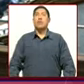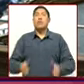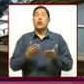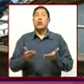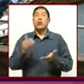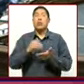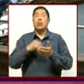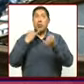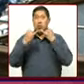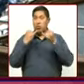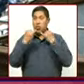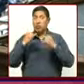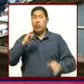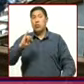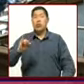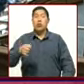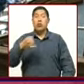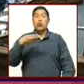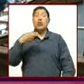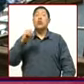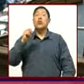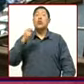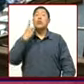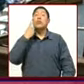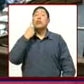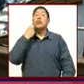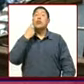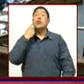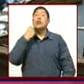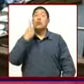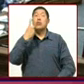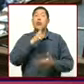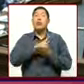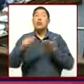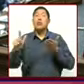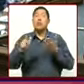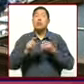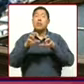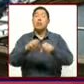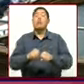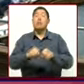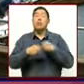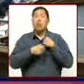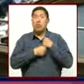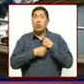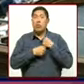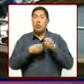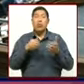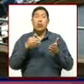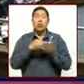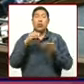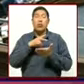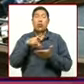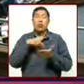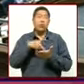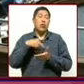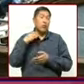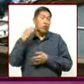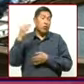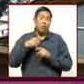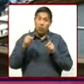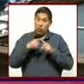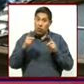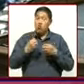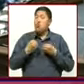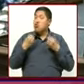Reiteramos lo que ha informado John Guzmán hace algunos instantes. Ha pasado una semana de aquella toma militar en Plaza Murillo, pero